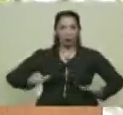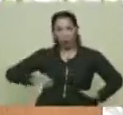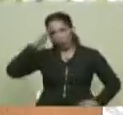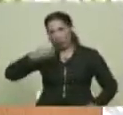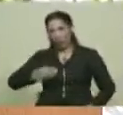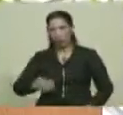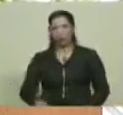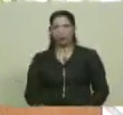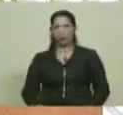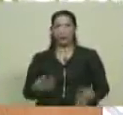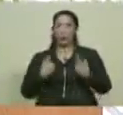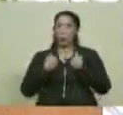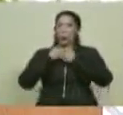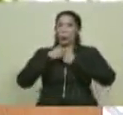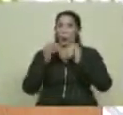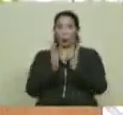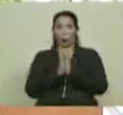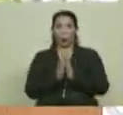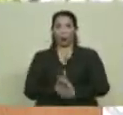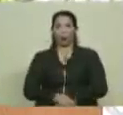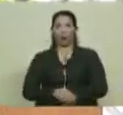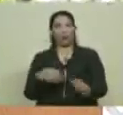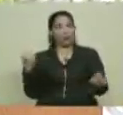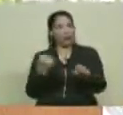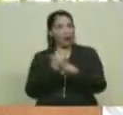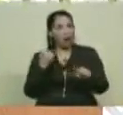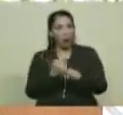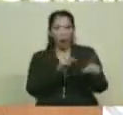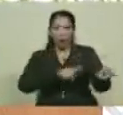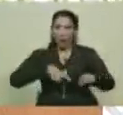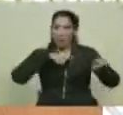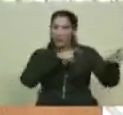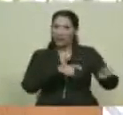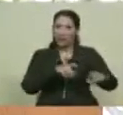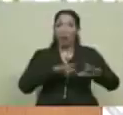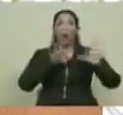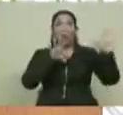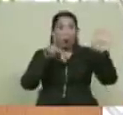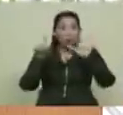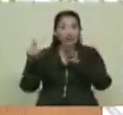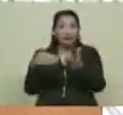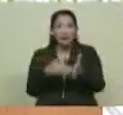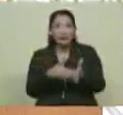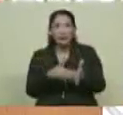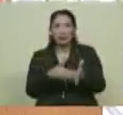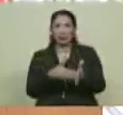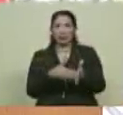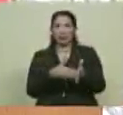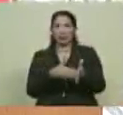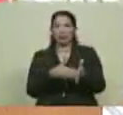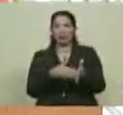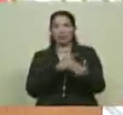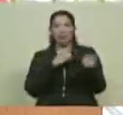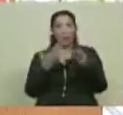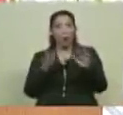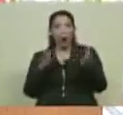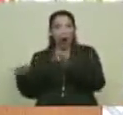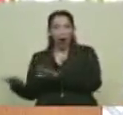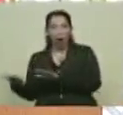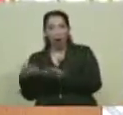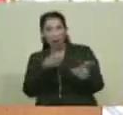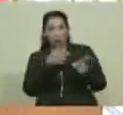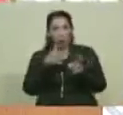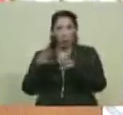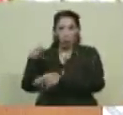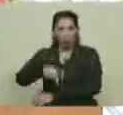de curas, de trabajadores, de campesinos, 11.000 muchachos y muchachas fueron asesinados aquí en